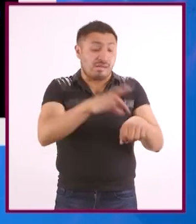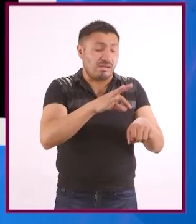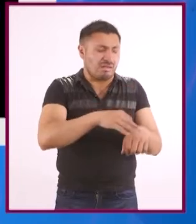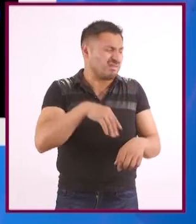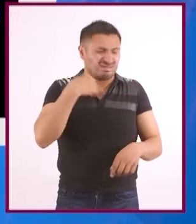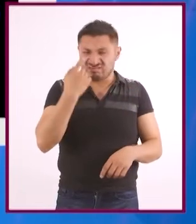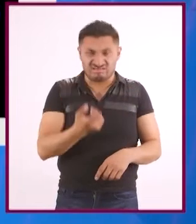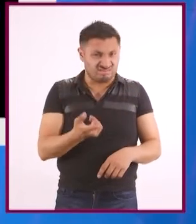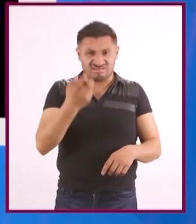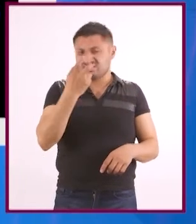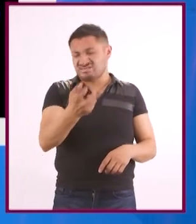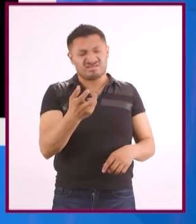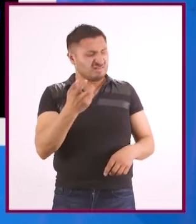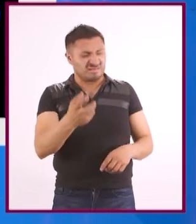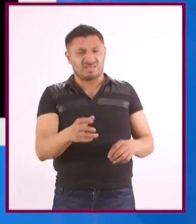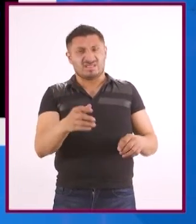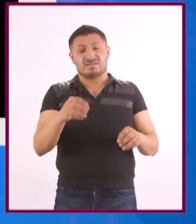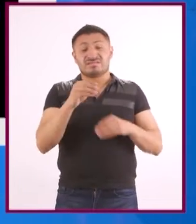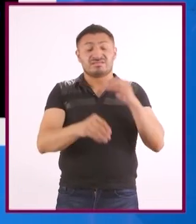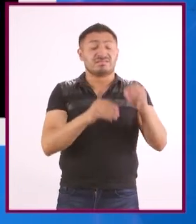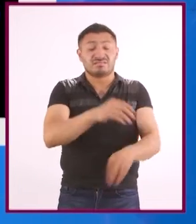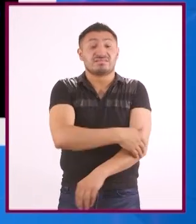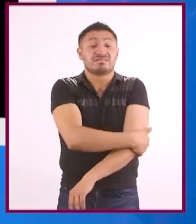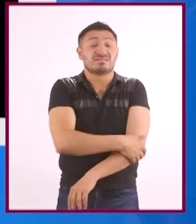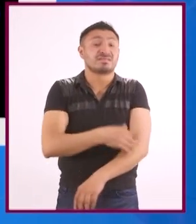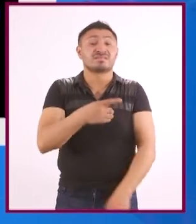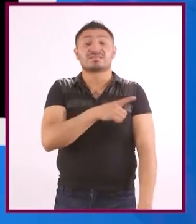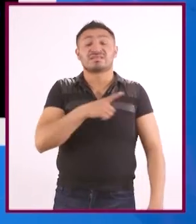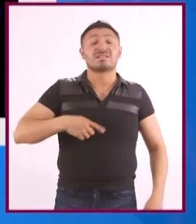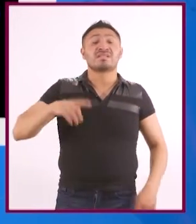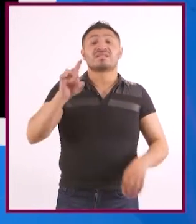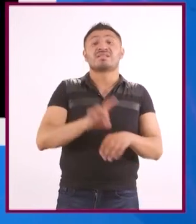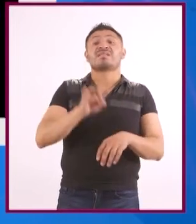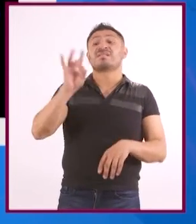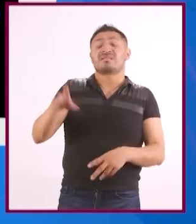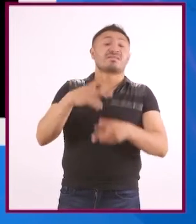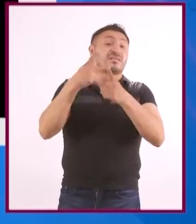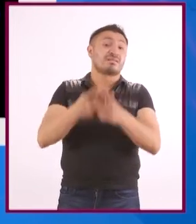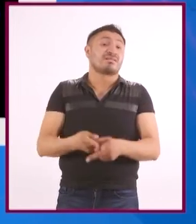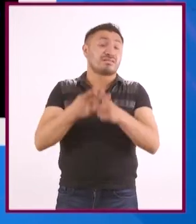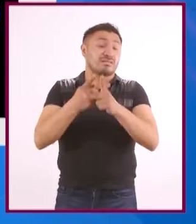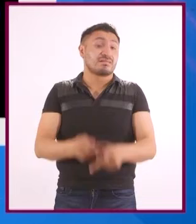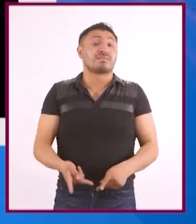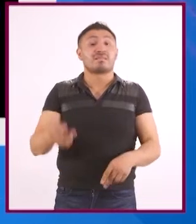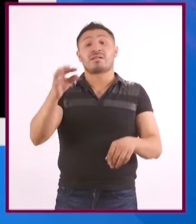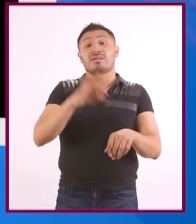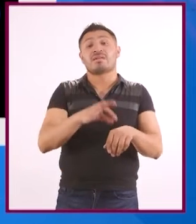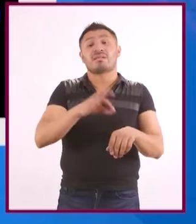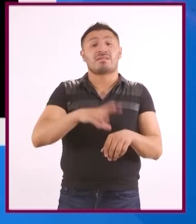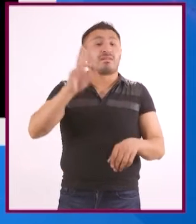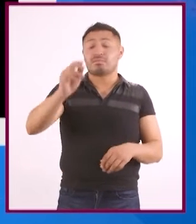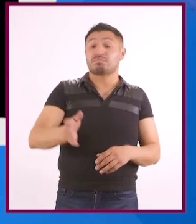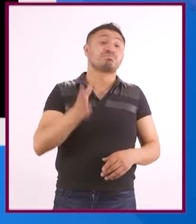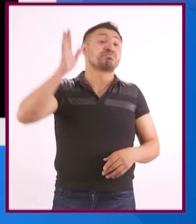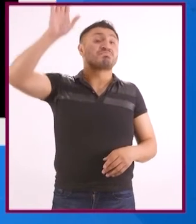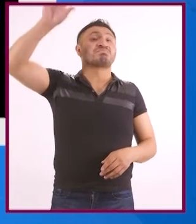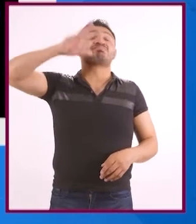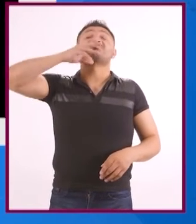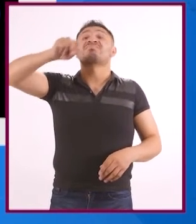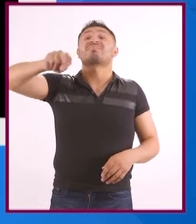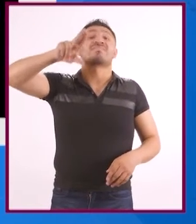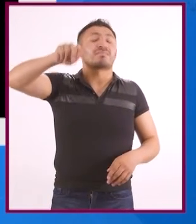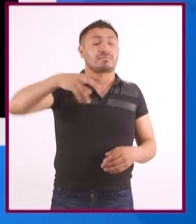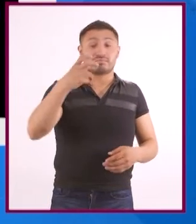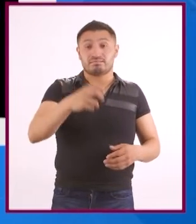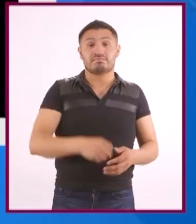no quiere hacer este procedimiento, tiene que enviar a su paciente a un médico no objetor. También